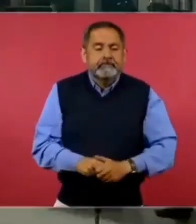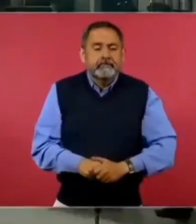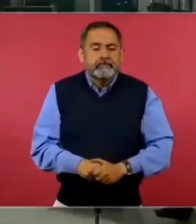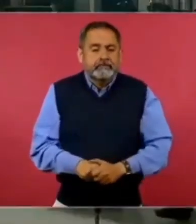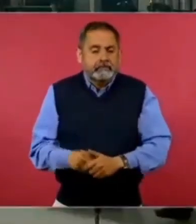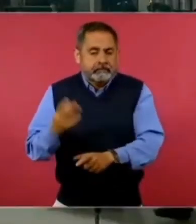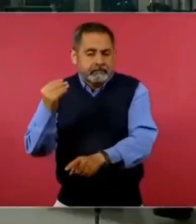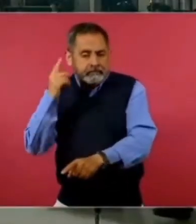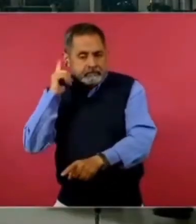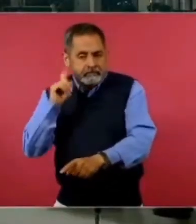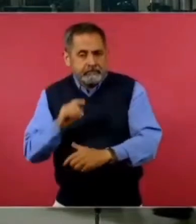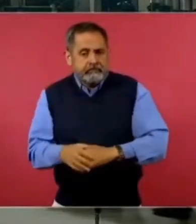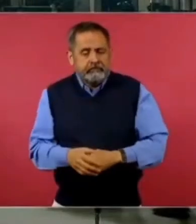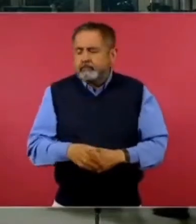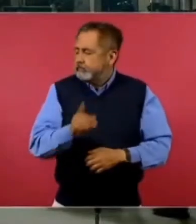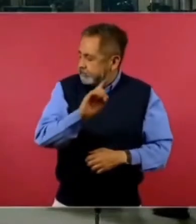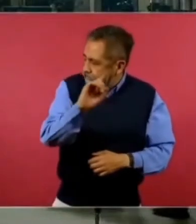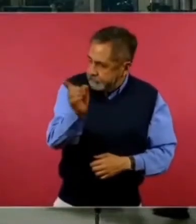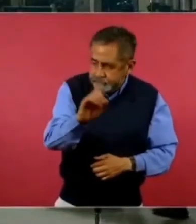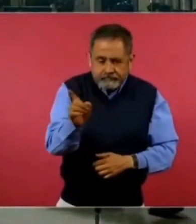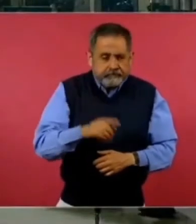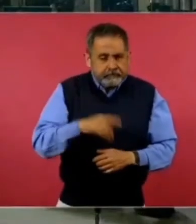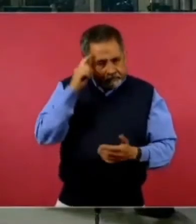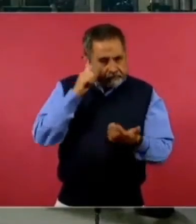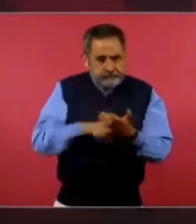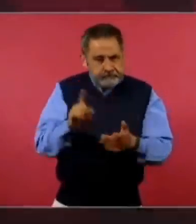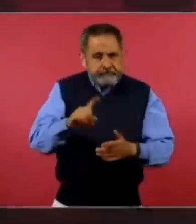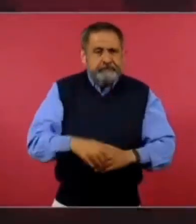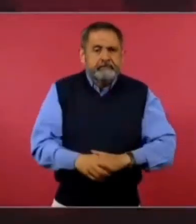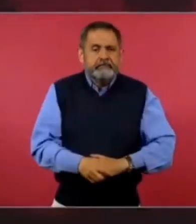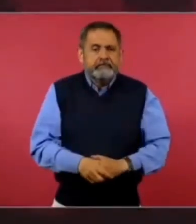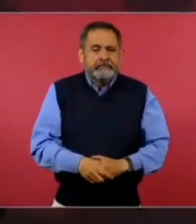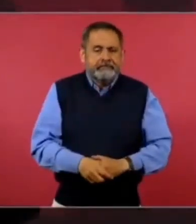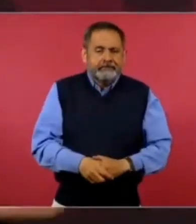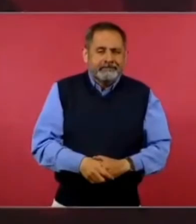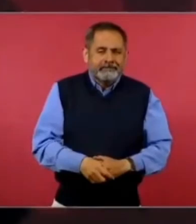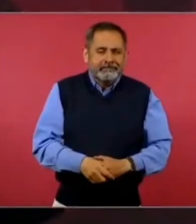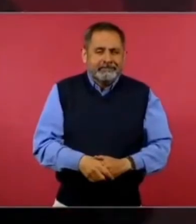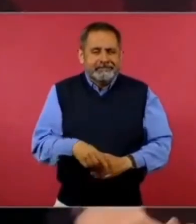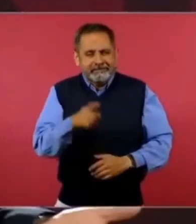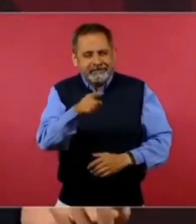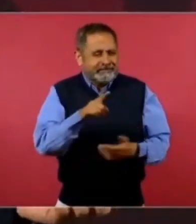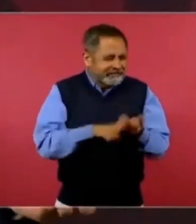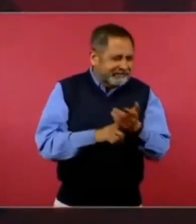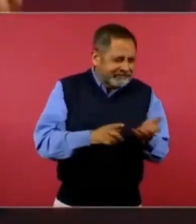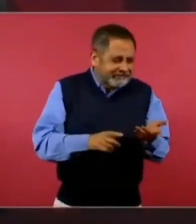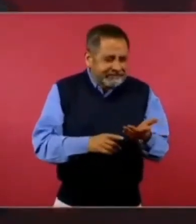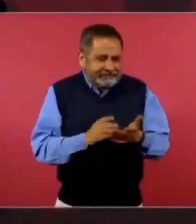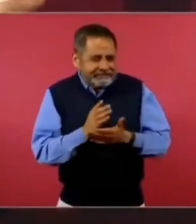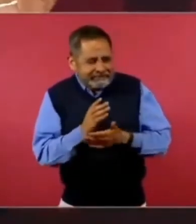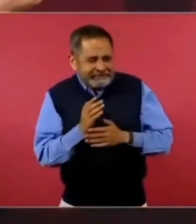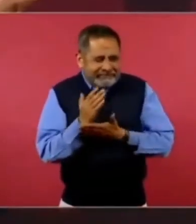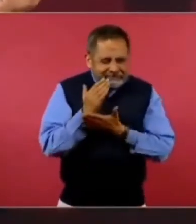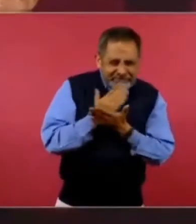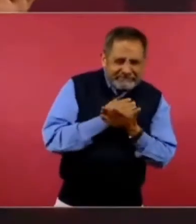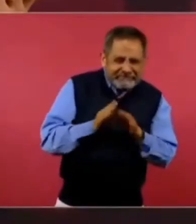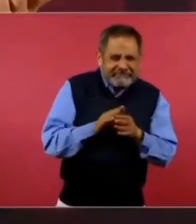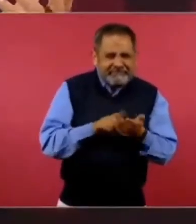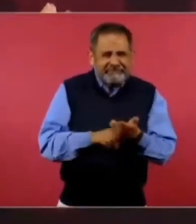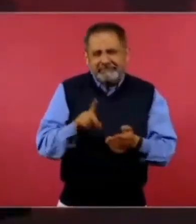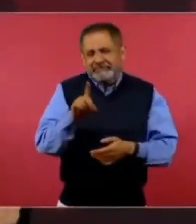Para descafeinarla. No. Eso de descafeinado. Sí,